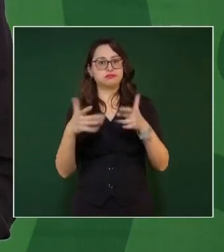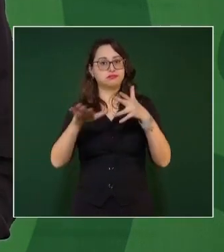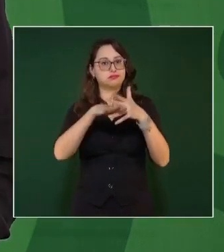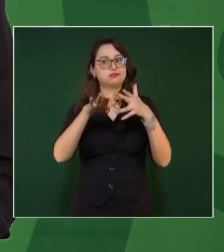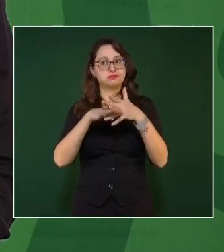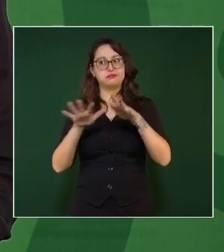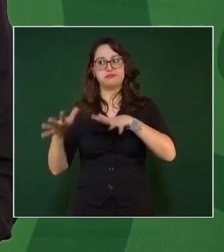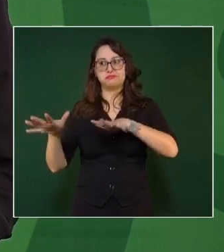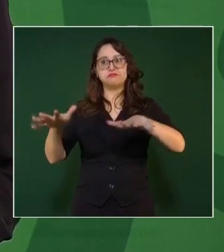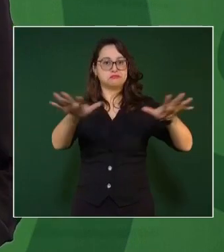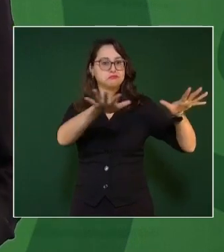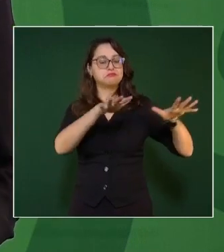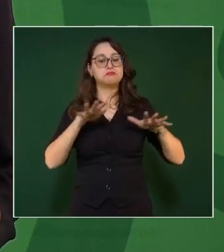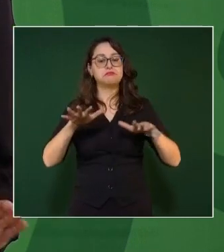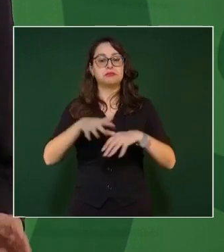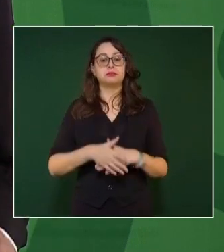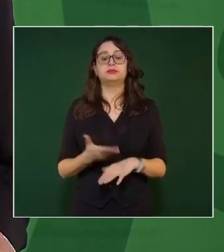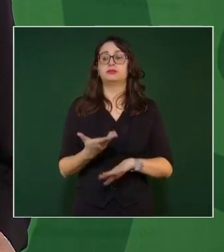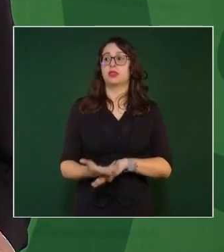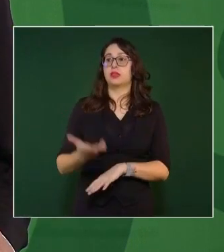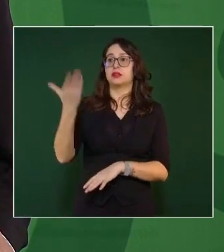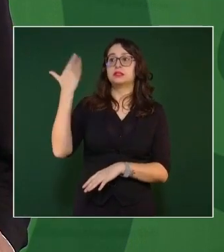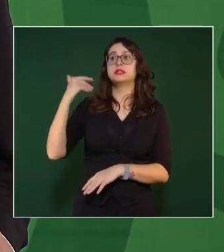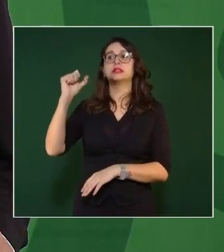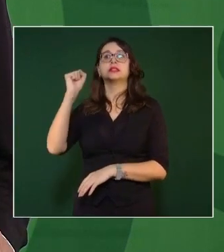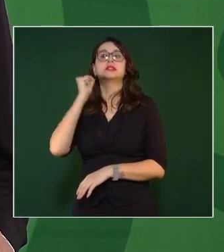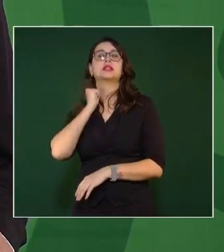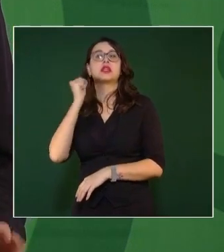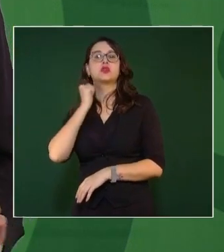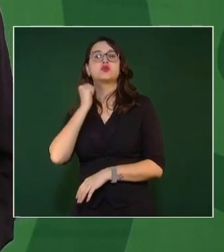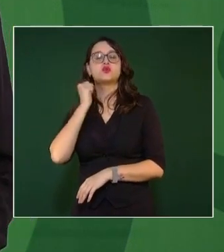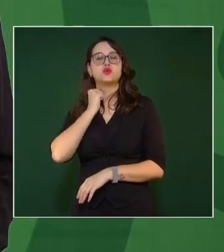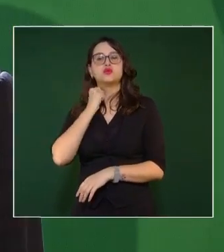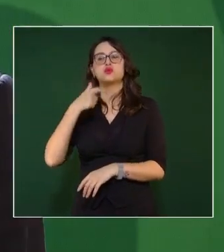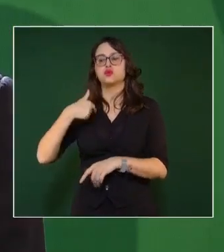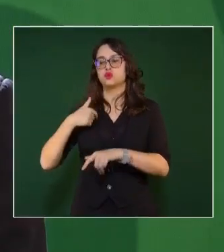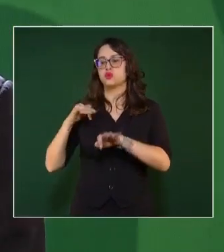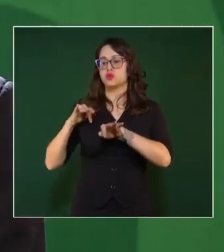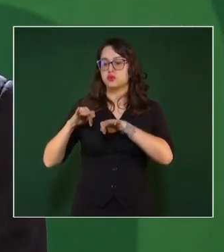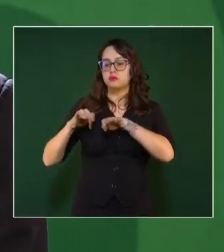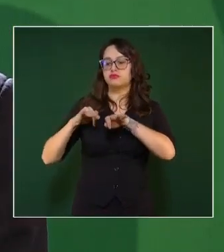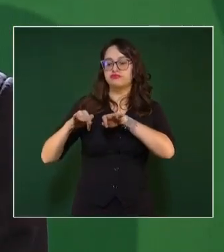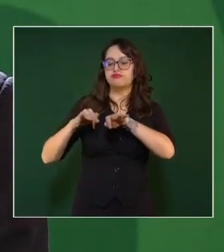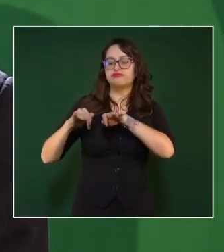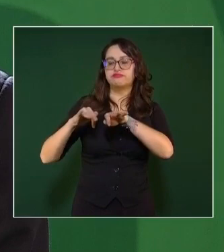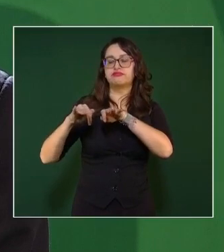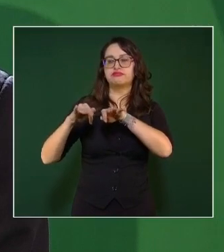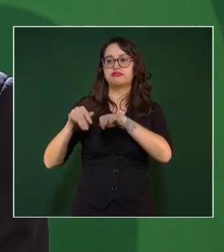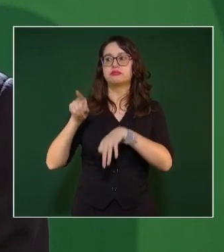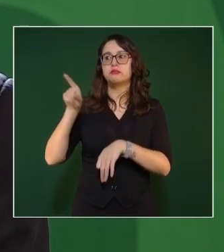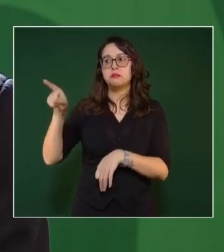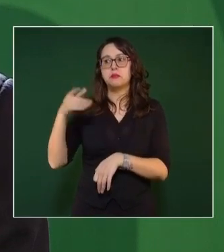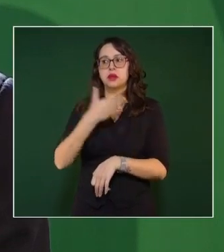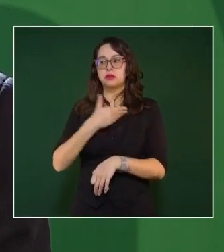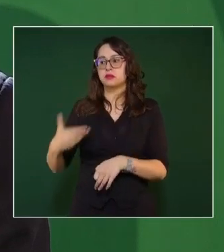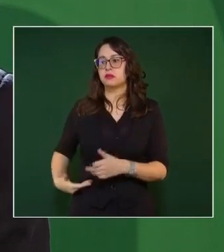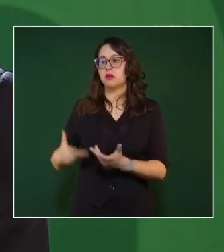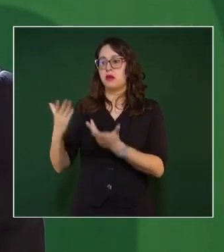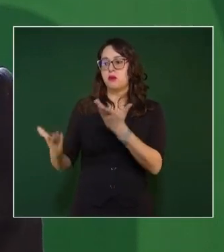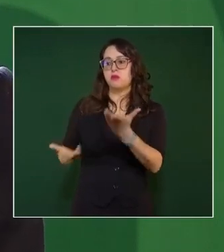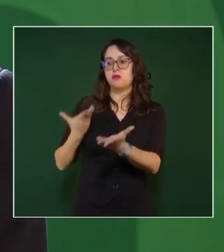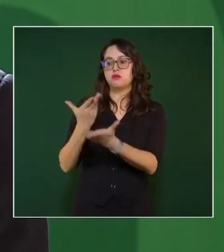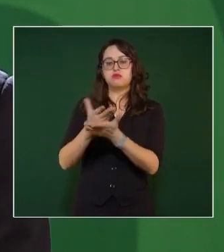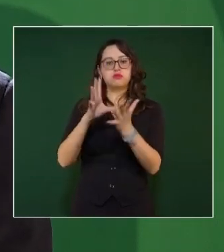senador, aprobé la iniciativa del señor presidente para que los programas sociales fueran incluidos en la Constitución. Soy